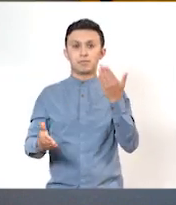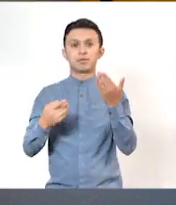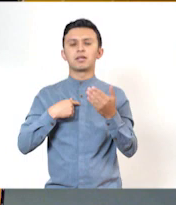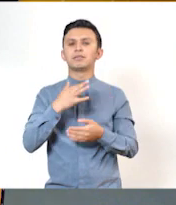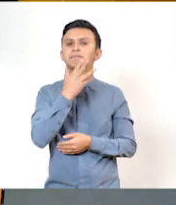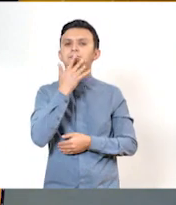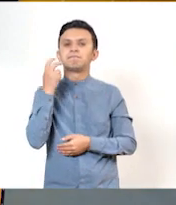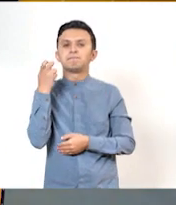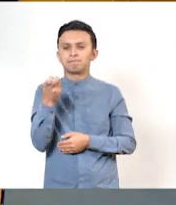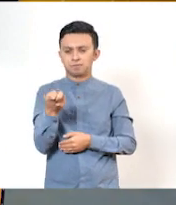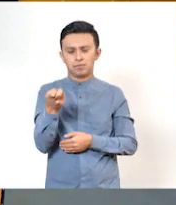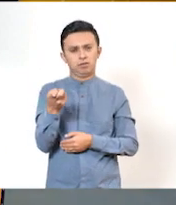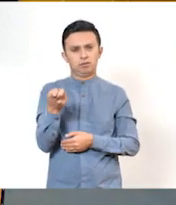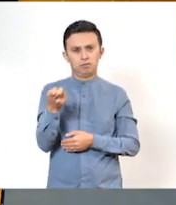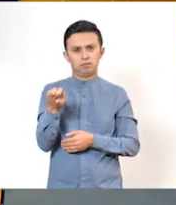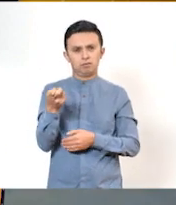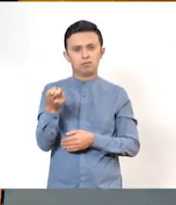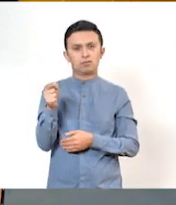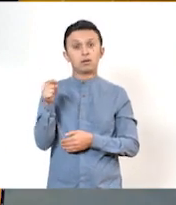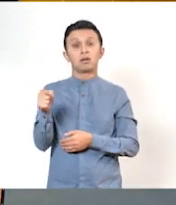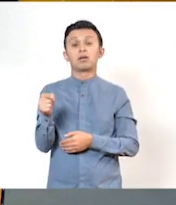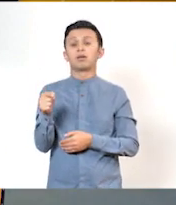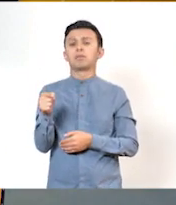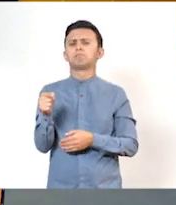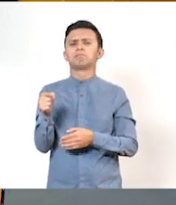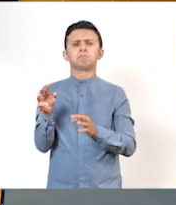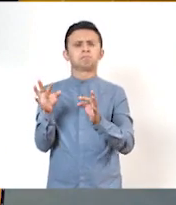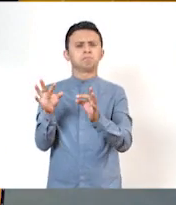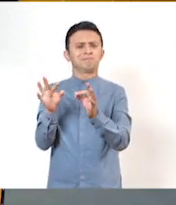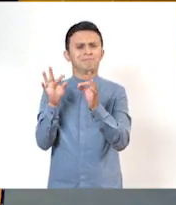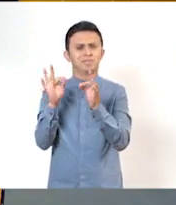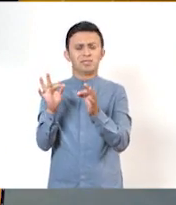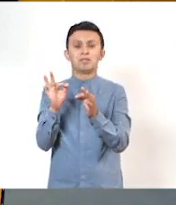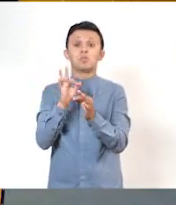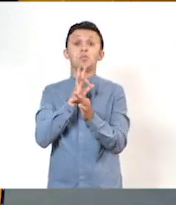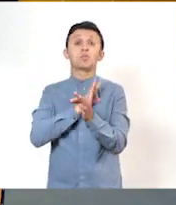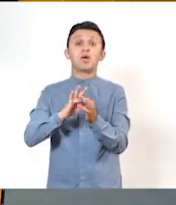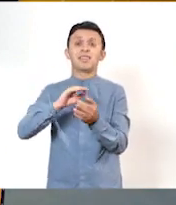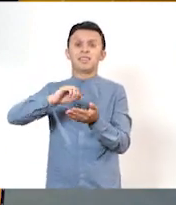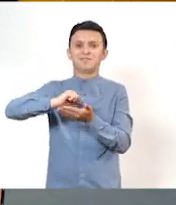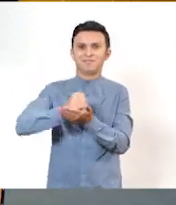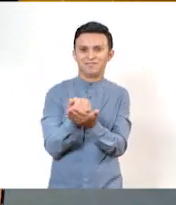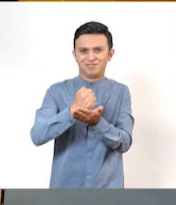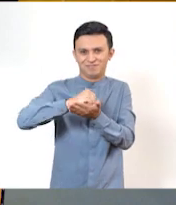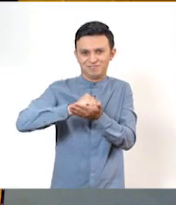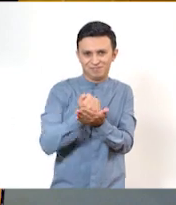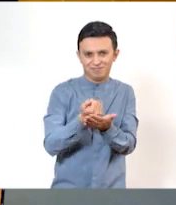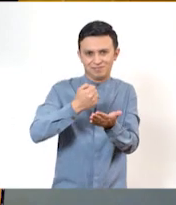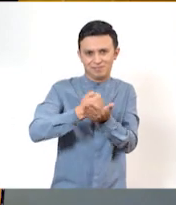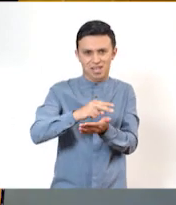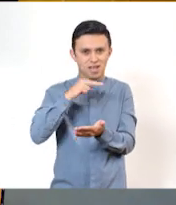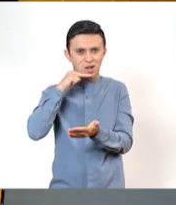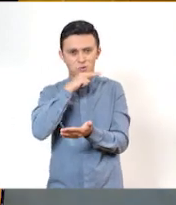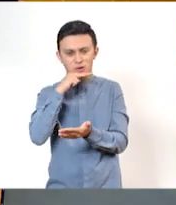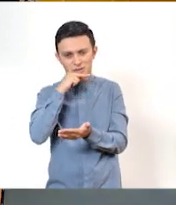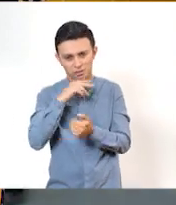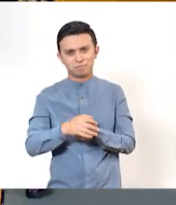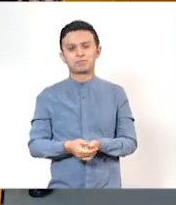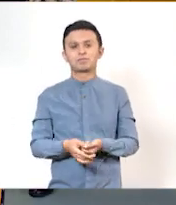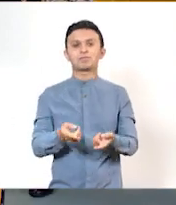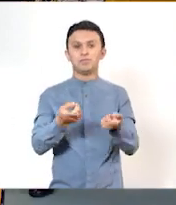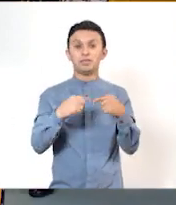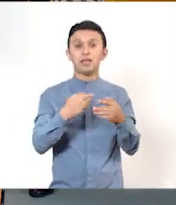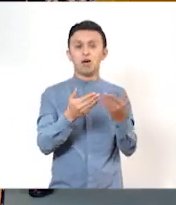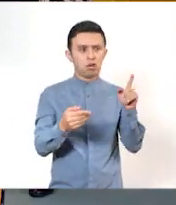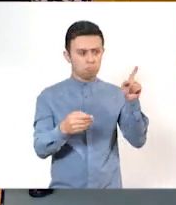Y este delicioso ingrediente es el ingrediente ideal para hacer el guacamole. Y ahora vas tú,